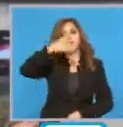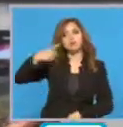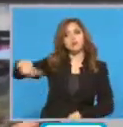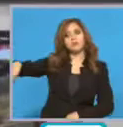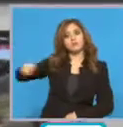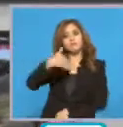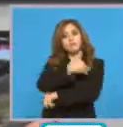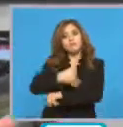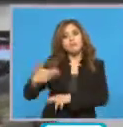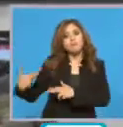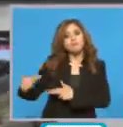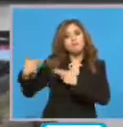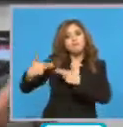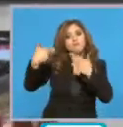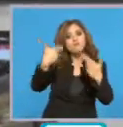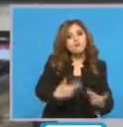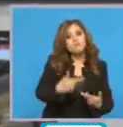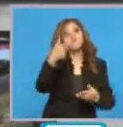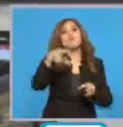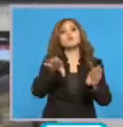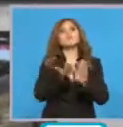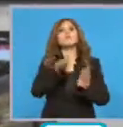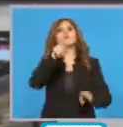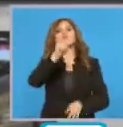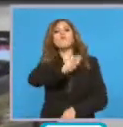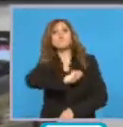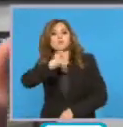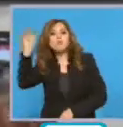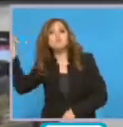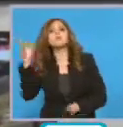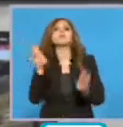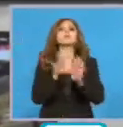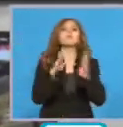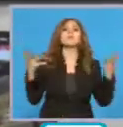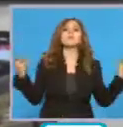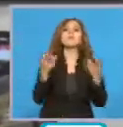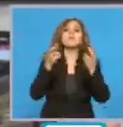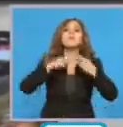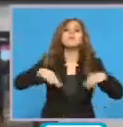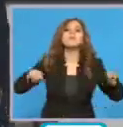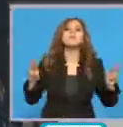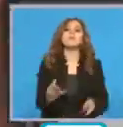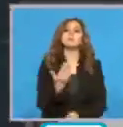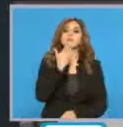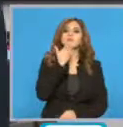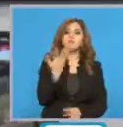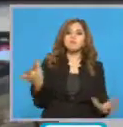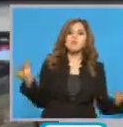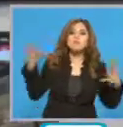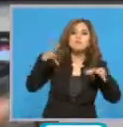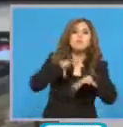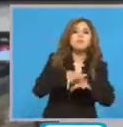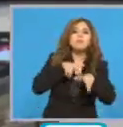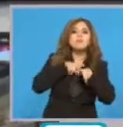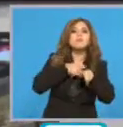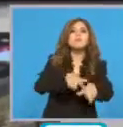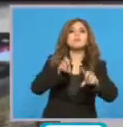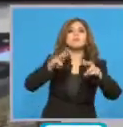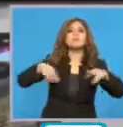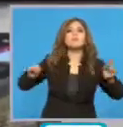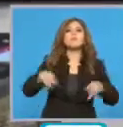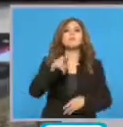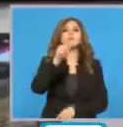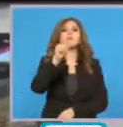mucha enseñanza en la cuestión del profesionalismo, en hacer buena música, en mezclar y seguir con lo tropical, pero